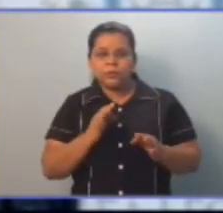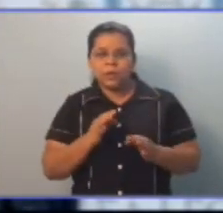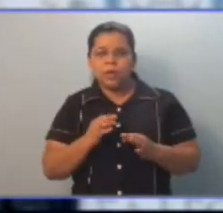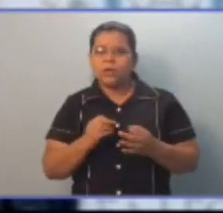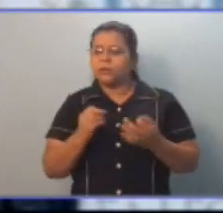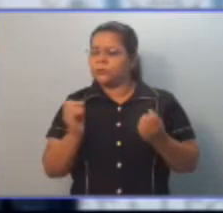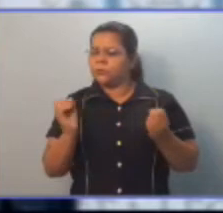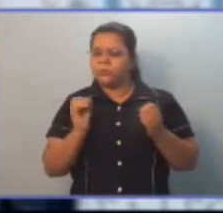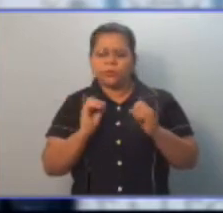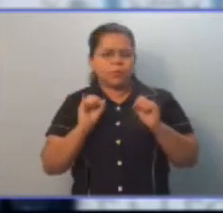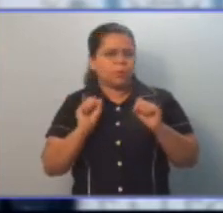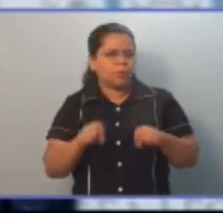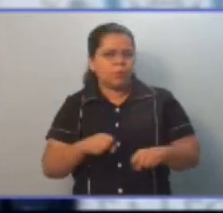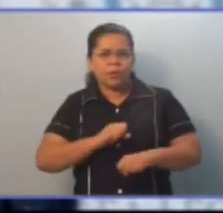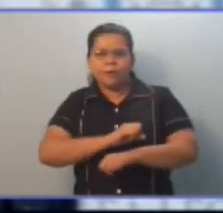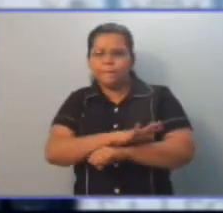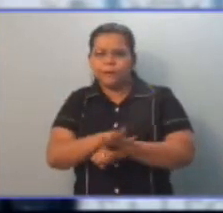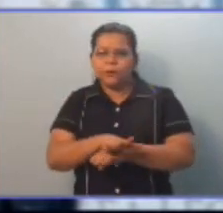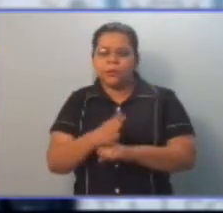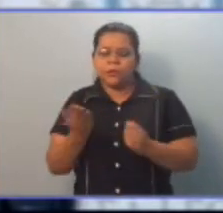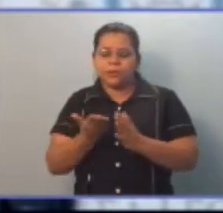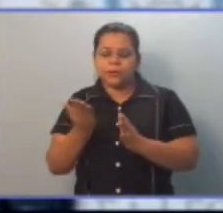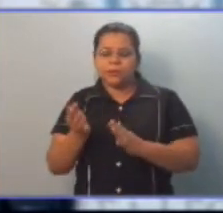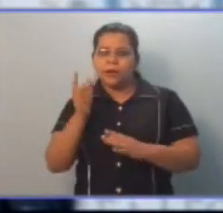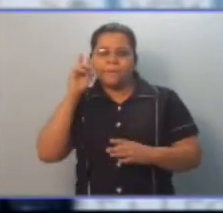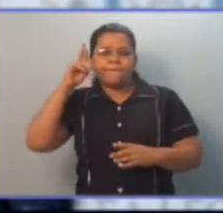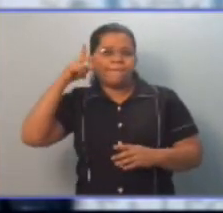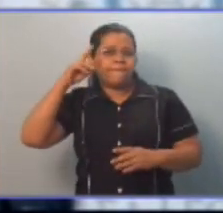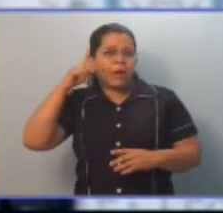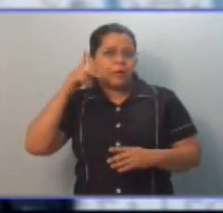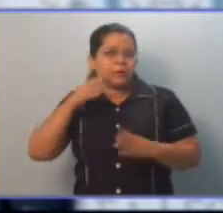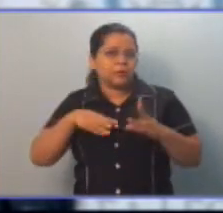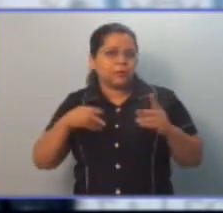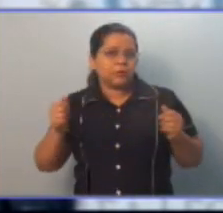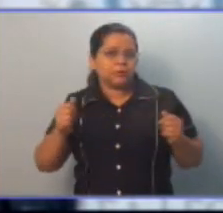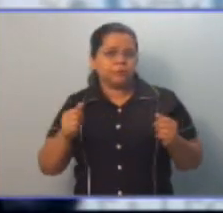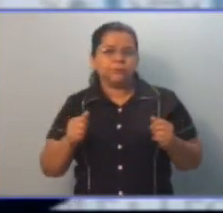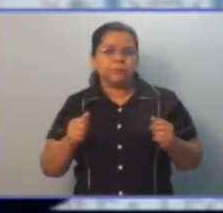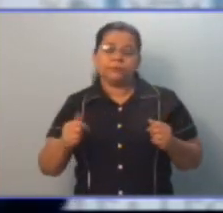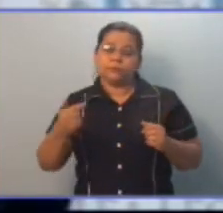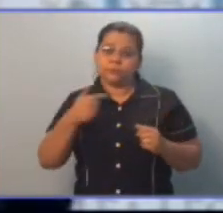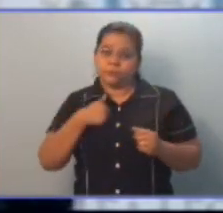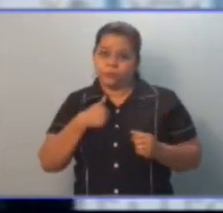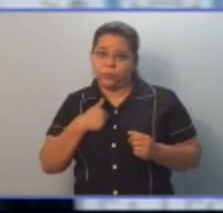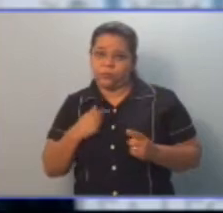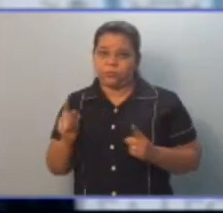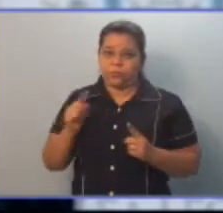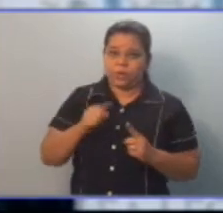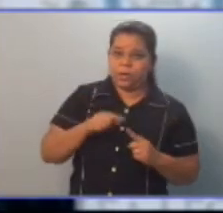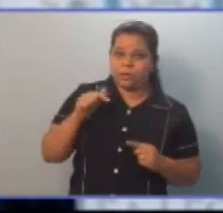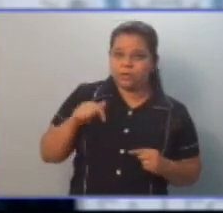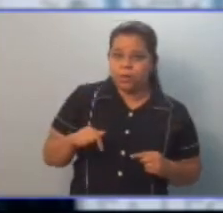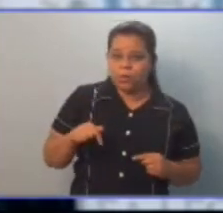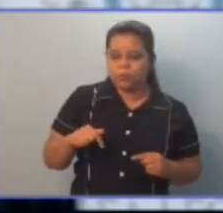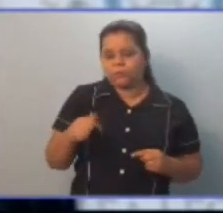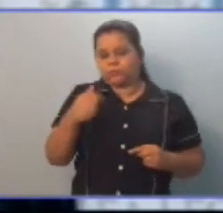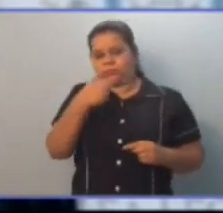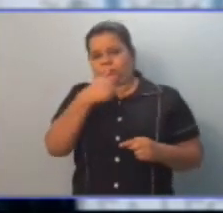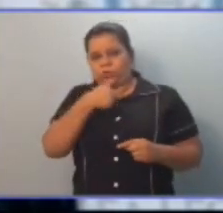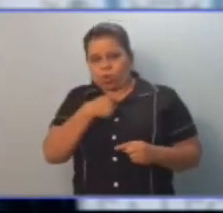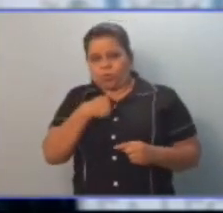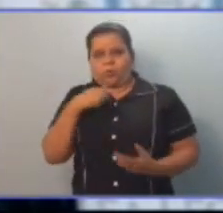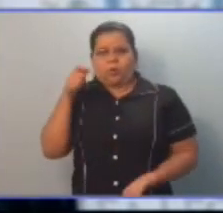podía incidir en que se falsearan o se viciaran los resultados. Yo hasta ahora, y le voy a hablar por mí como